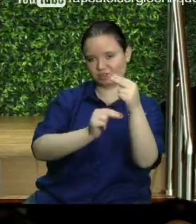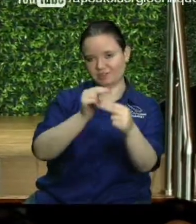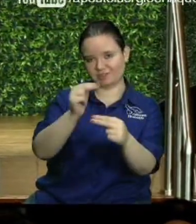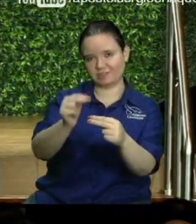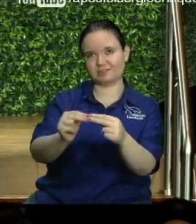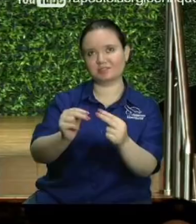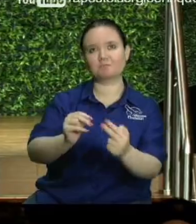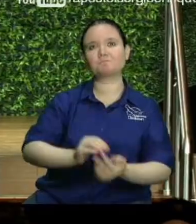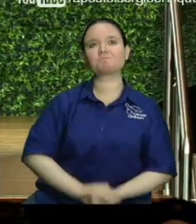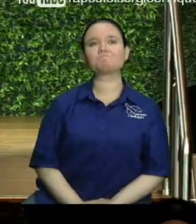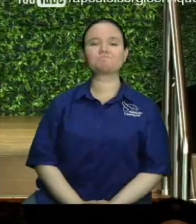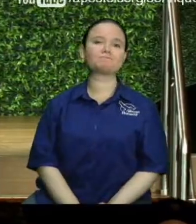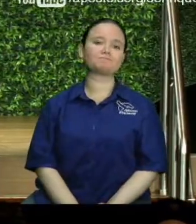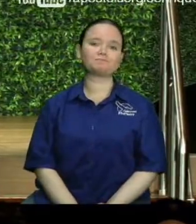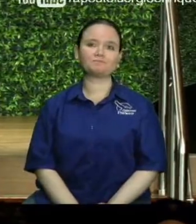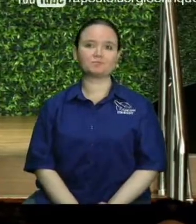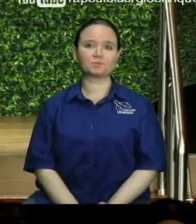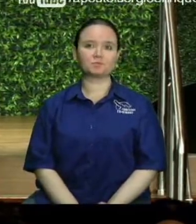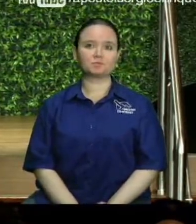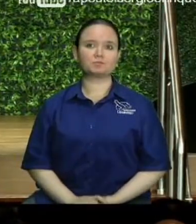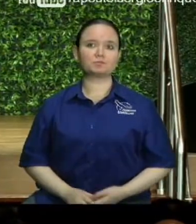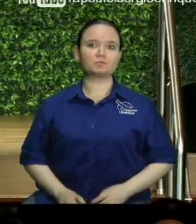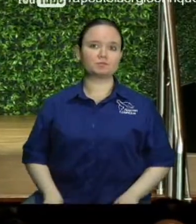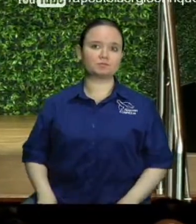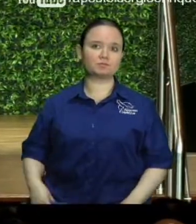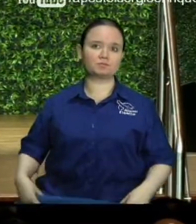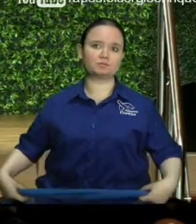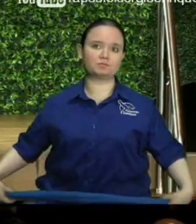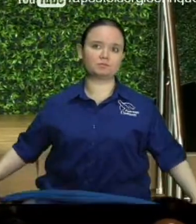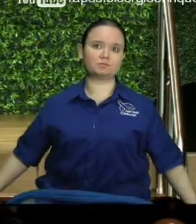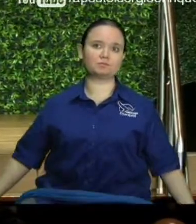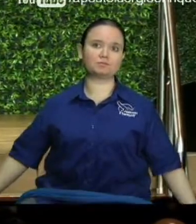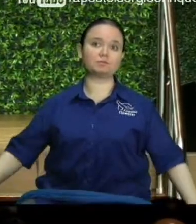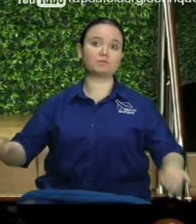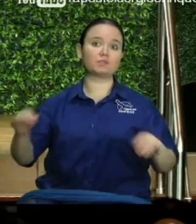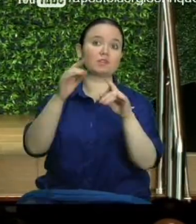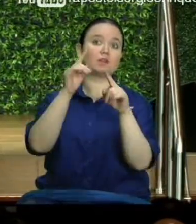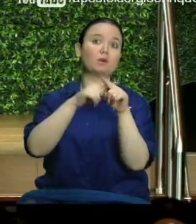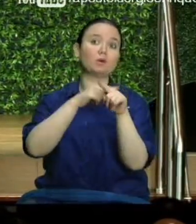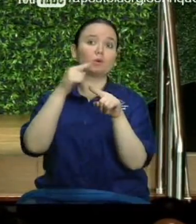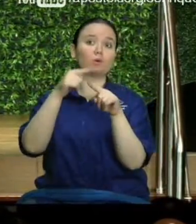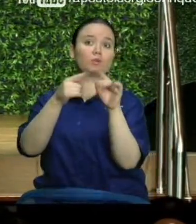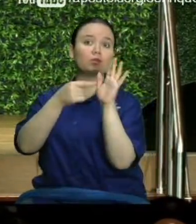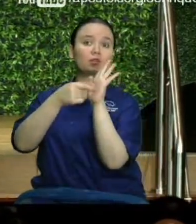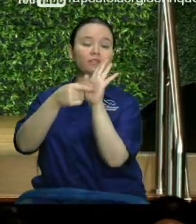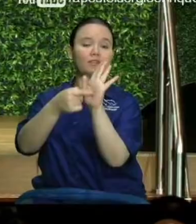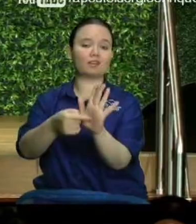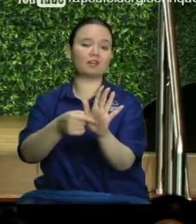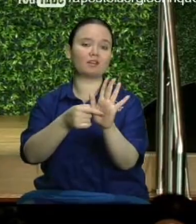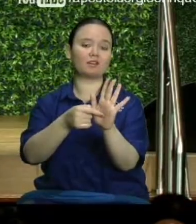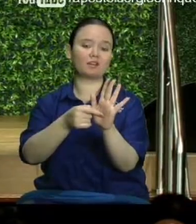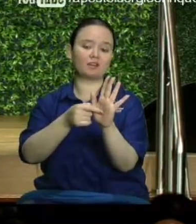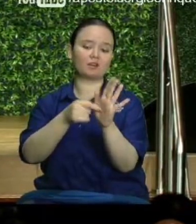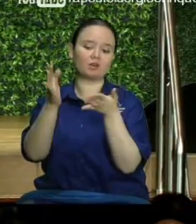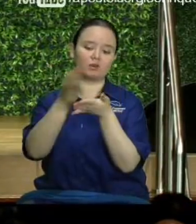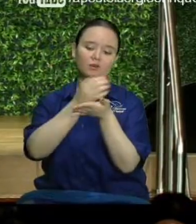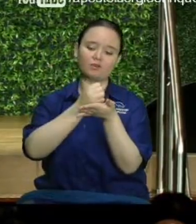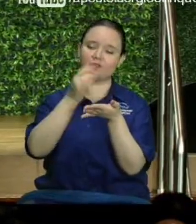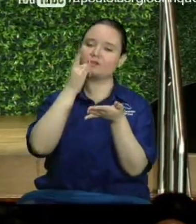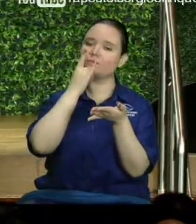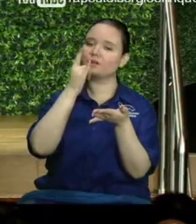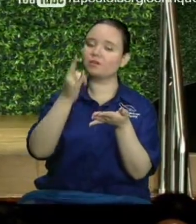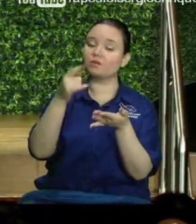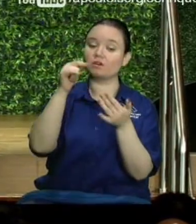generación. Dice, cuando se entregue como ofrenda de expiación, verá su descendencia, prolongará